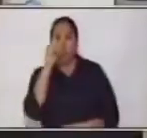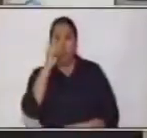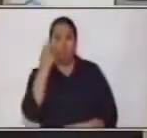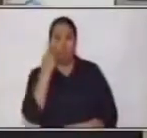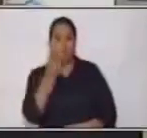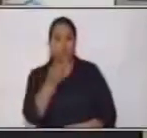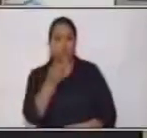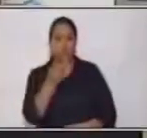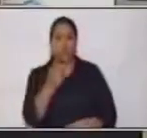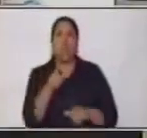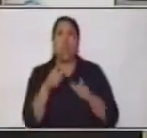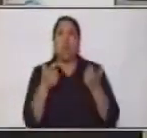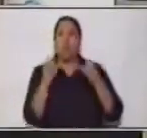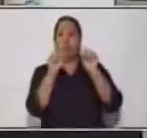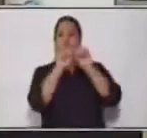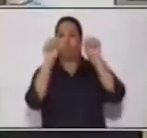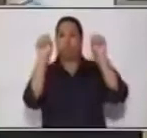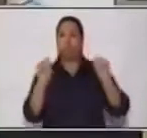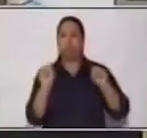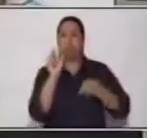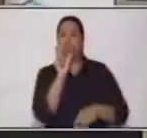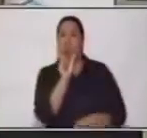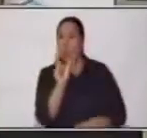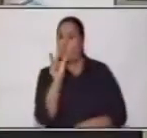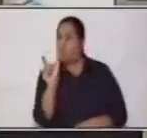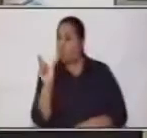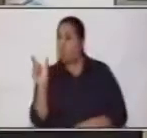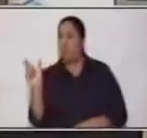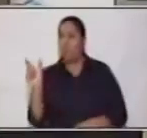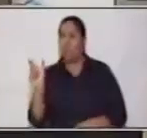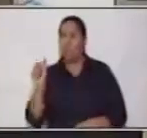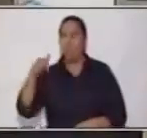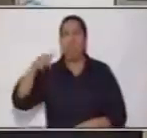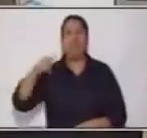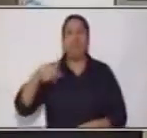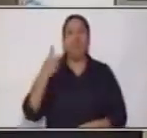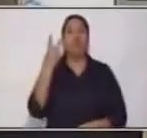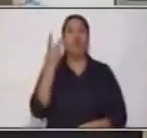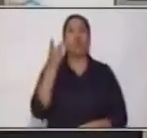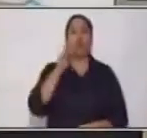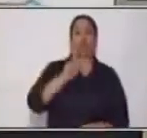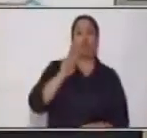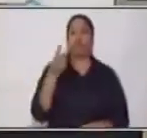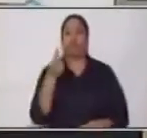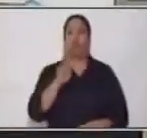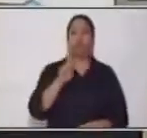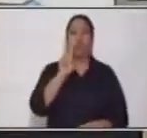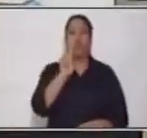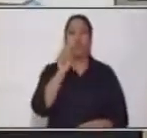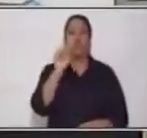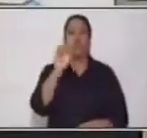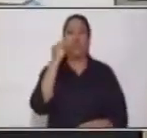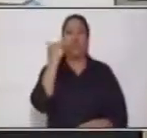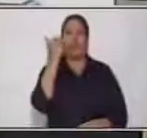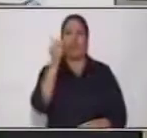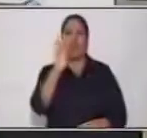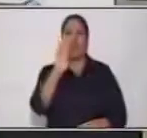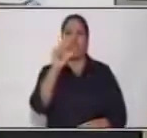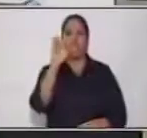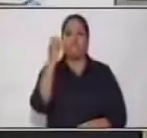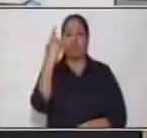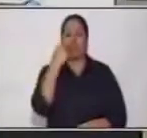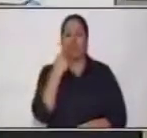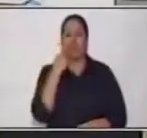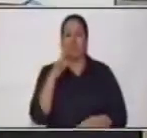sistema de ecuaciones. Y en este caso tenemos dos variables. Con una